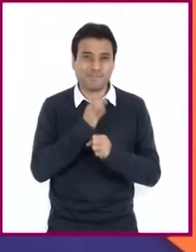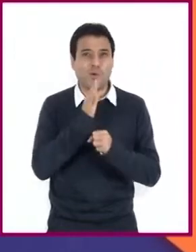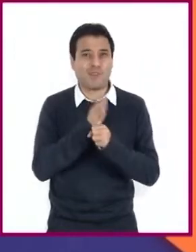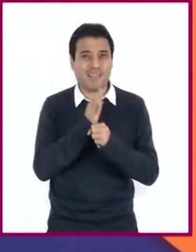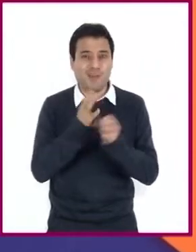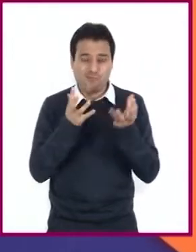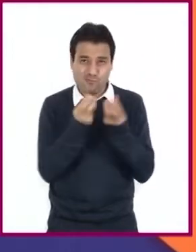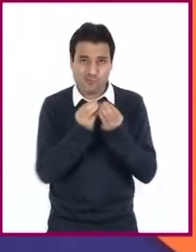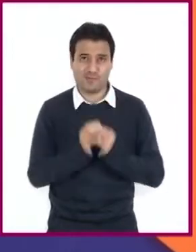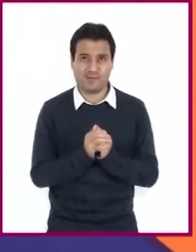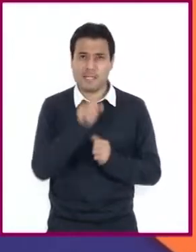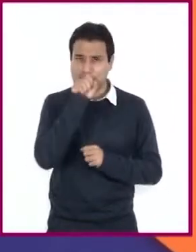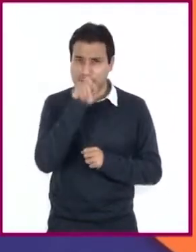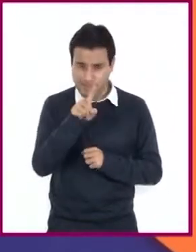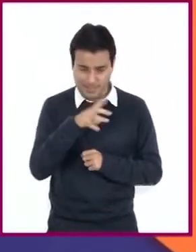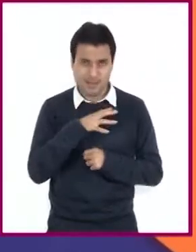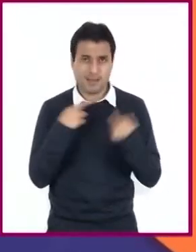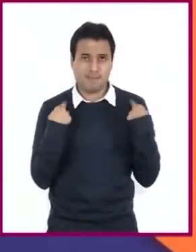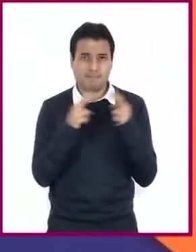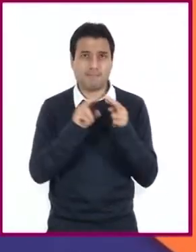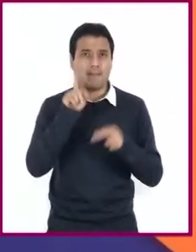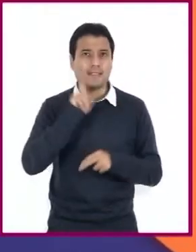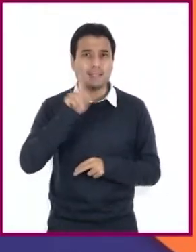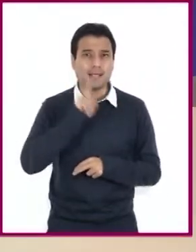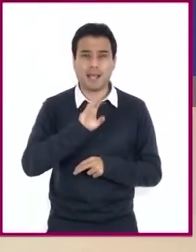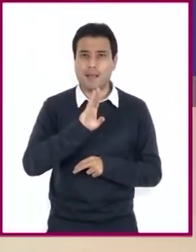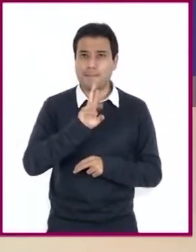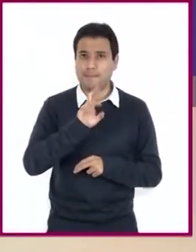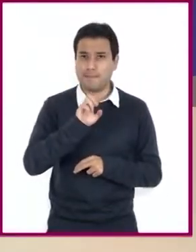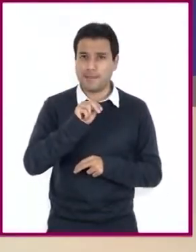en compañía de la maestra Brenda Maldonado.